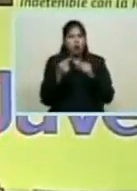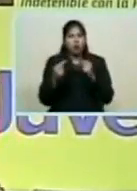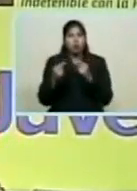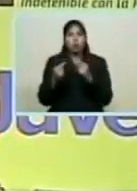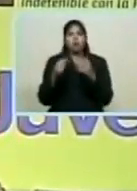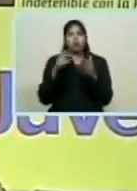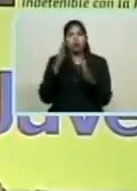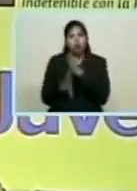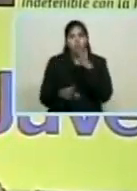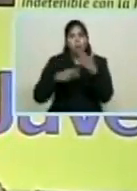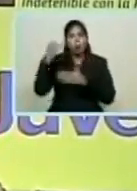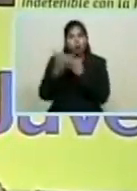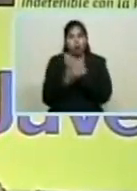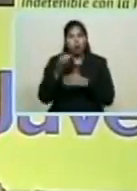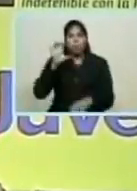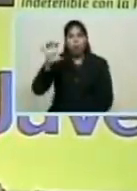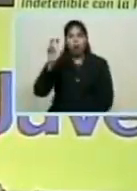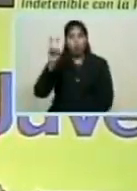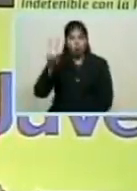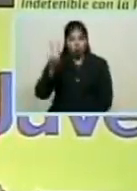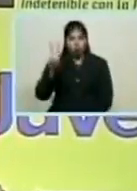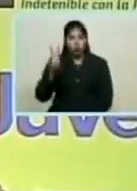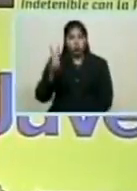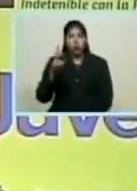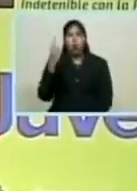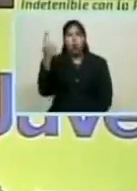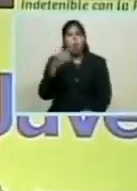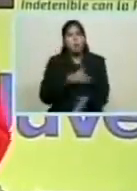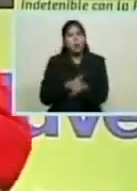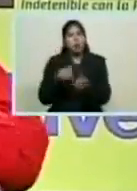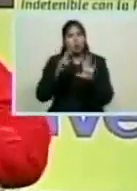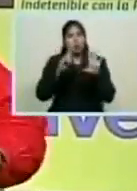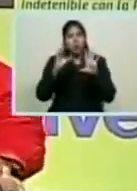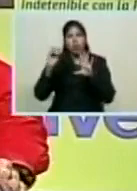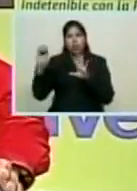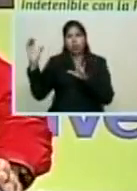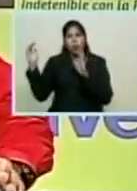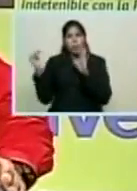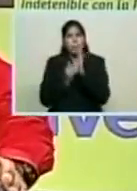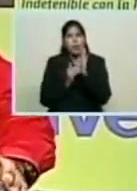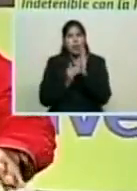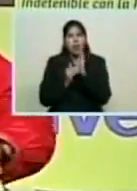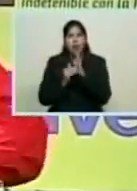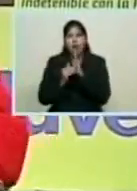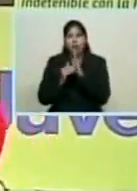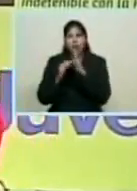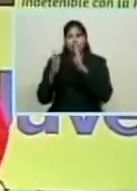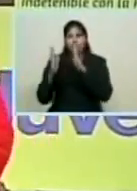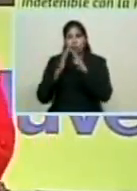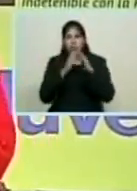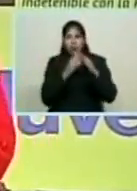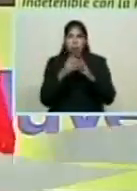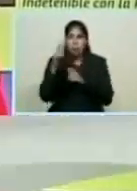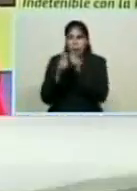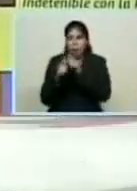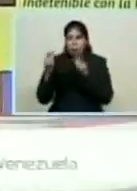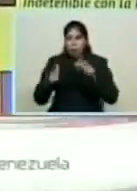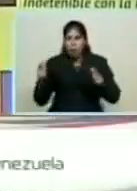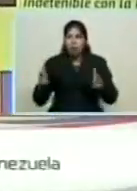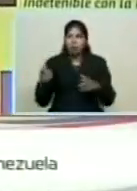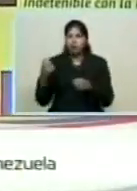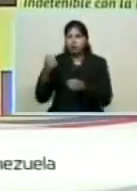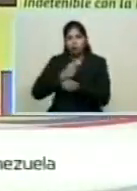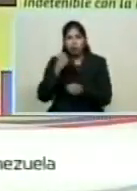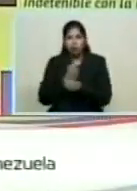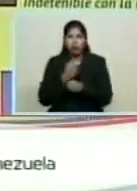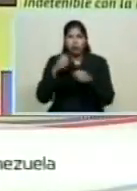Patria y más de 1.700.000 vecinos, vecinas, compatriotas